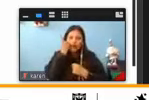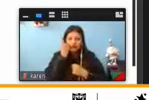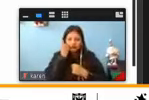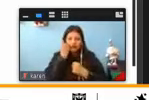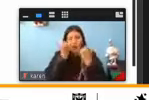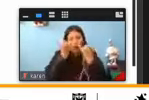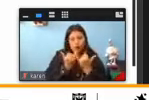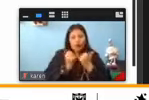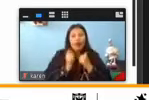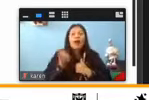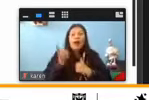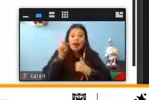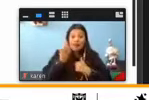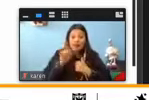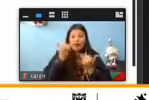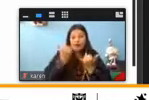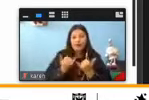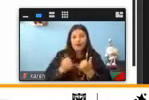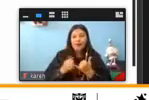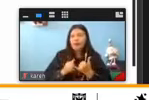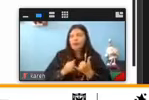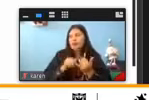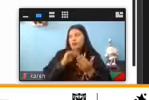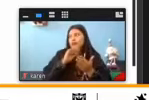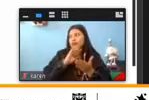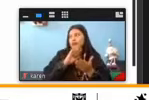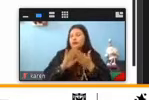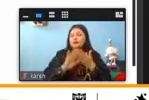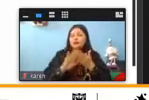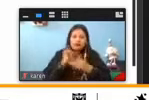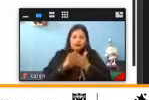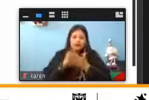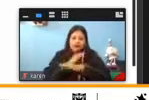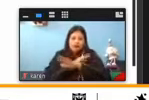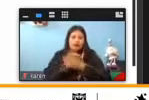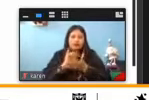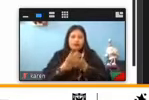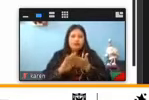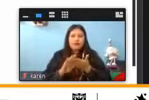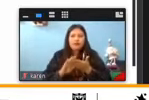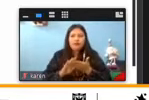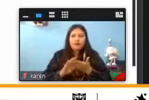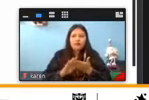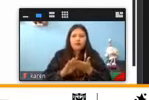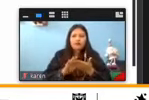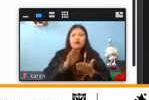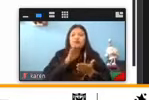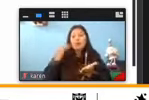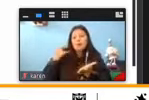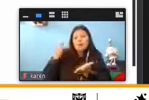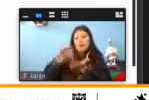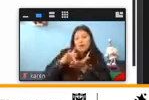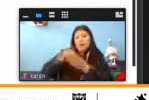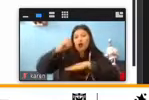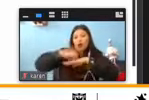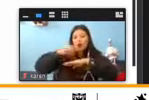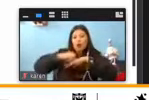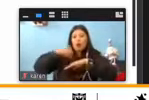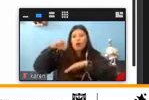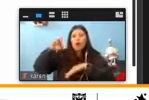También, bueno, este eje que, perdón, no lo dije al comienzo, el que participamos la Fundación